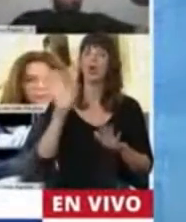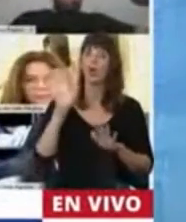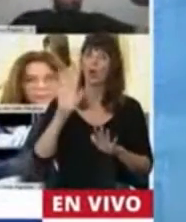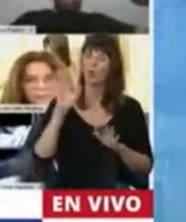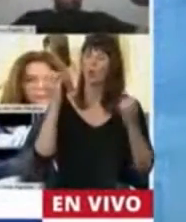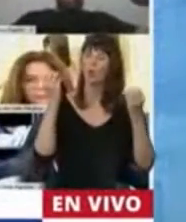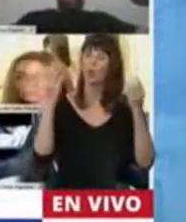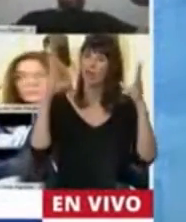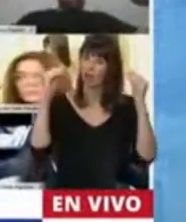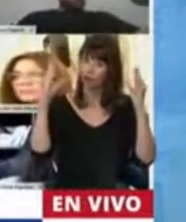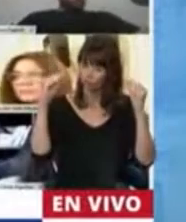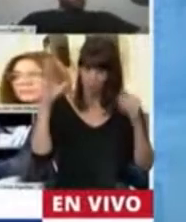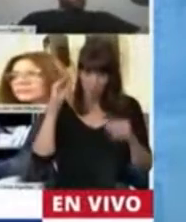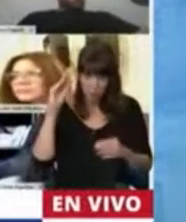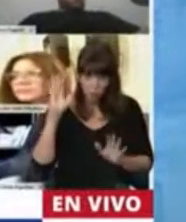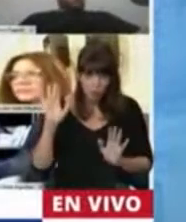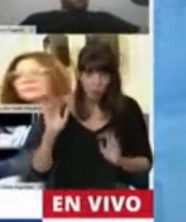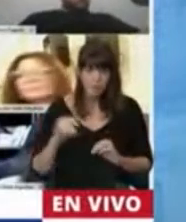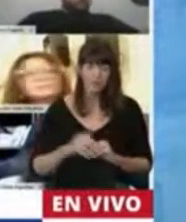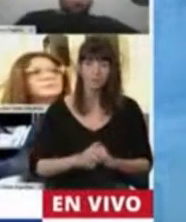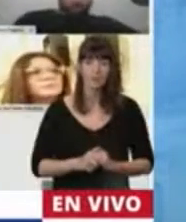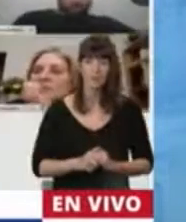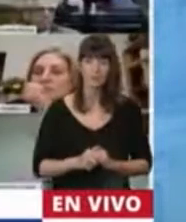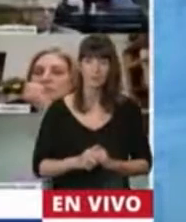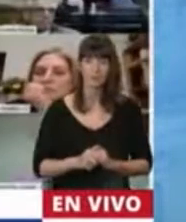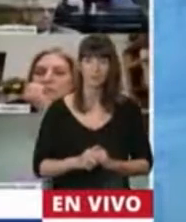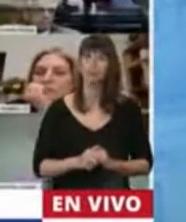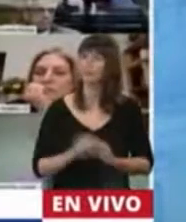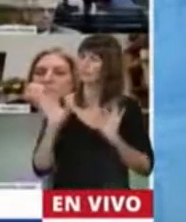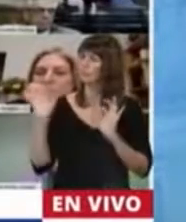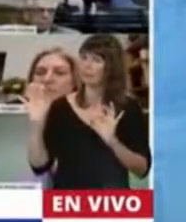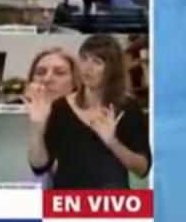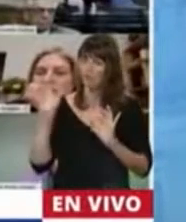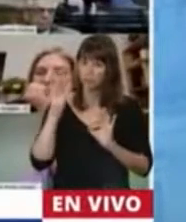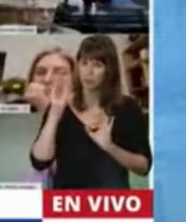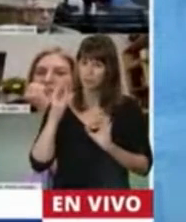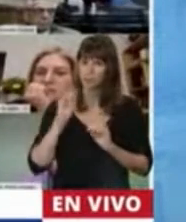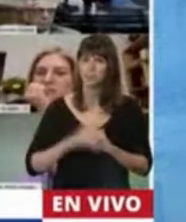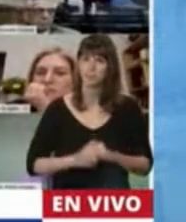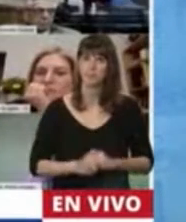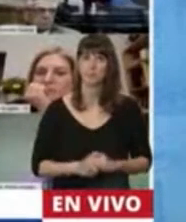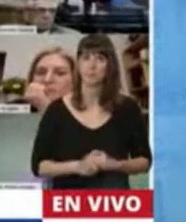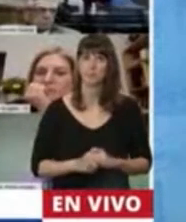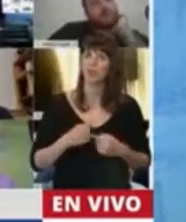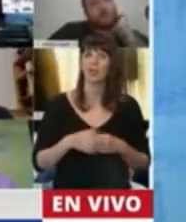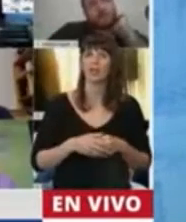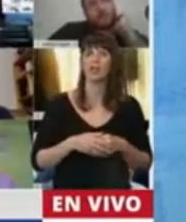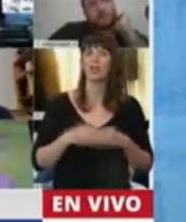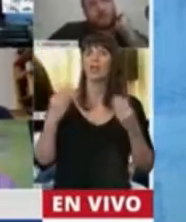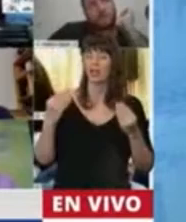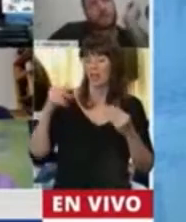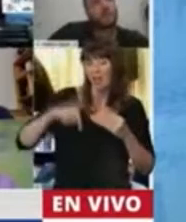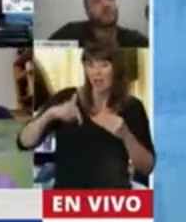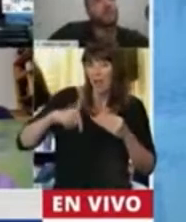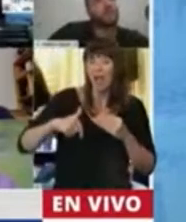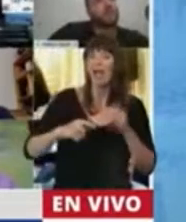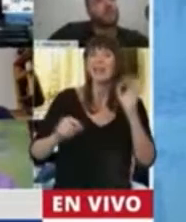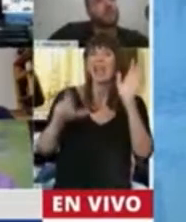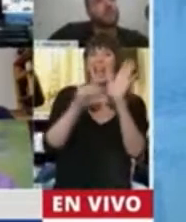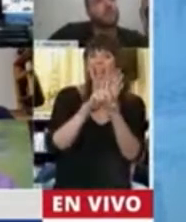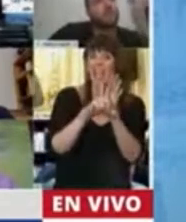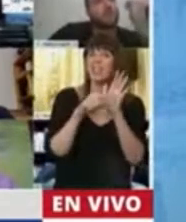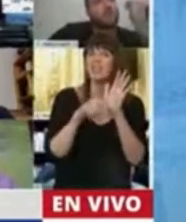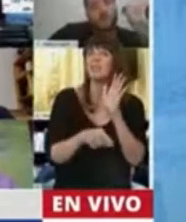momento de la pandemia, ¿no? Bueno, diputada, una vez sancionada la ley, la que pase por el